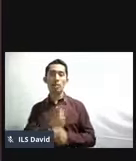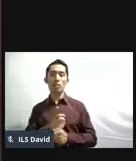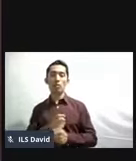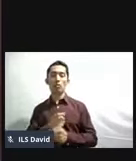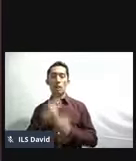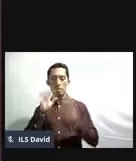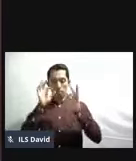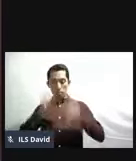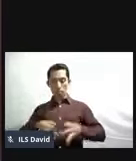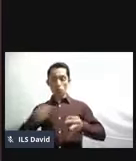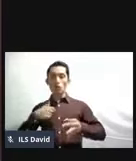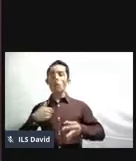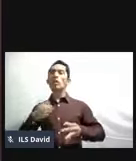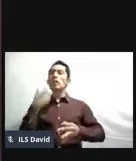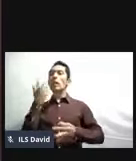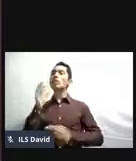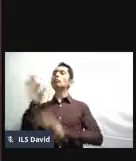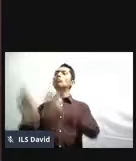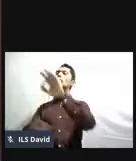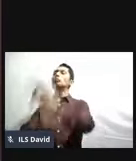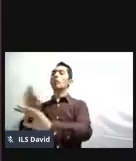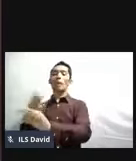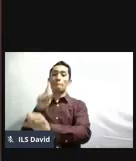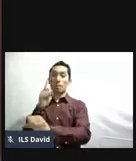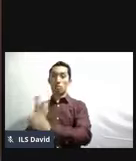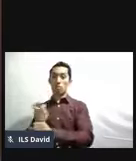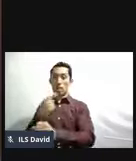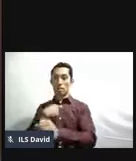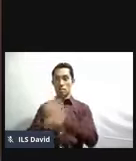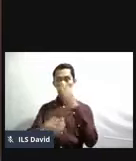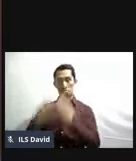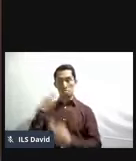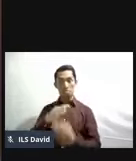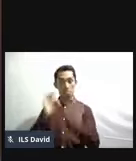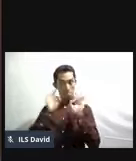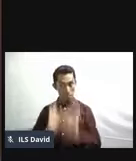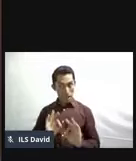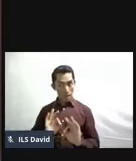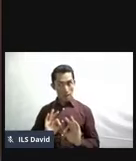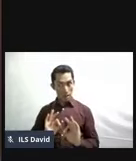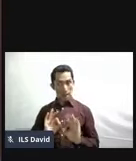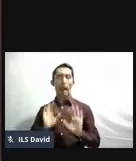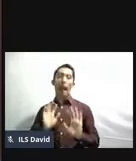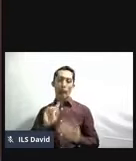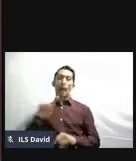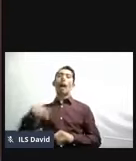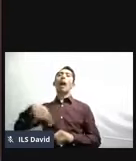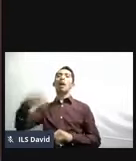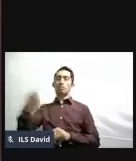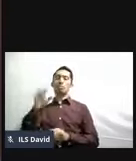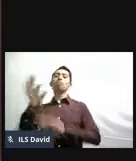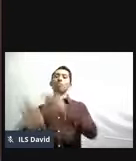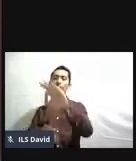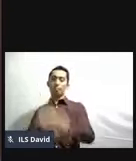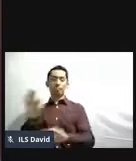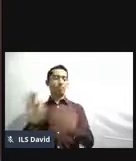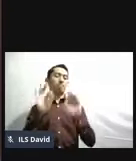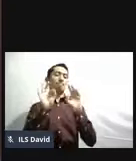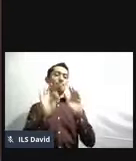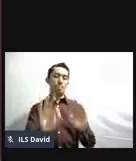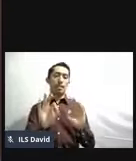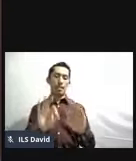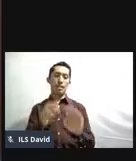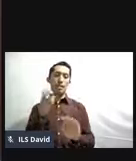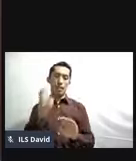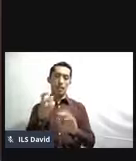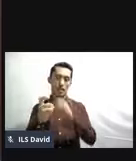lo que no tiene. Y nadie puede cuidar de los y las demás si tú de primera